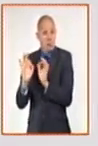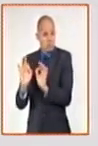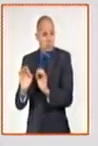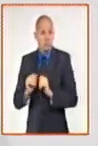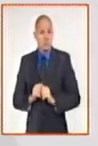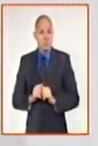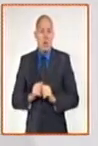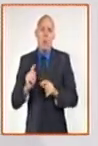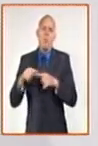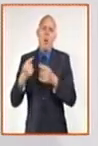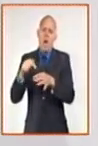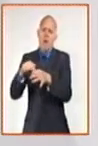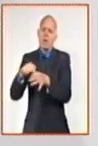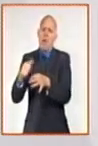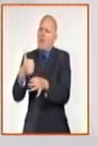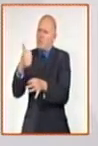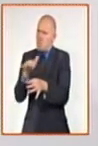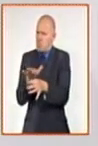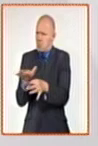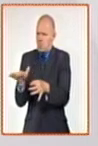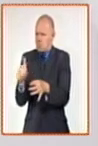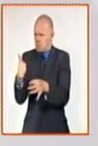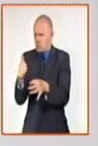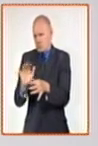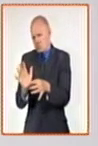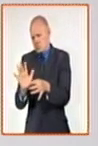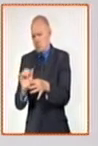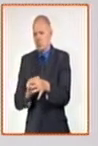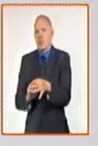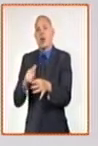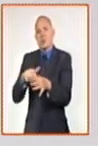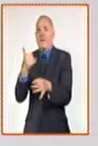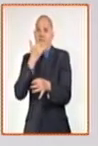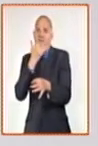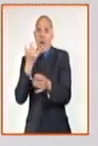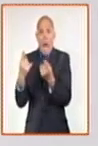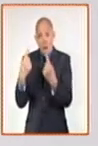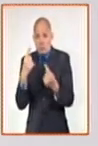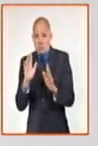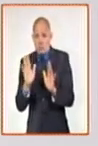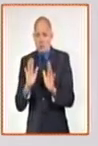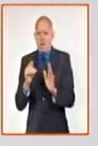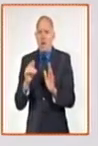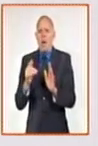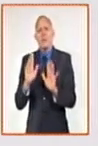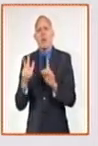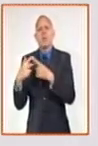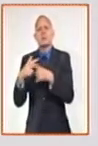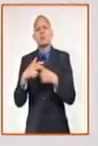las mayores afectaciones, porque el municipio especial Isla de la Juventud tuvo afectaciones por huracán Ian,